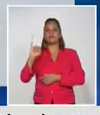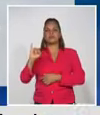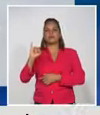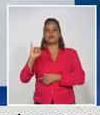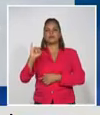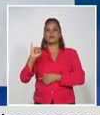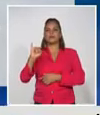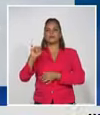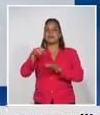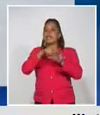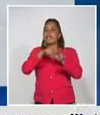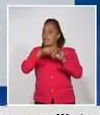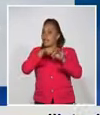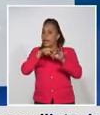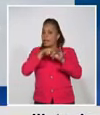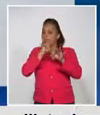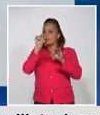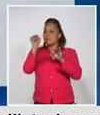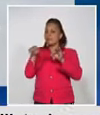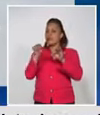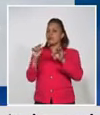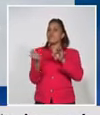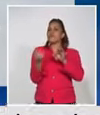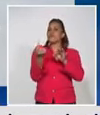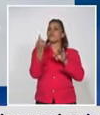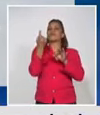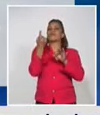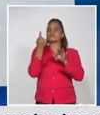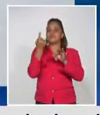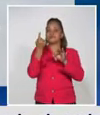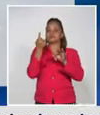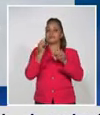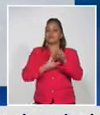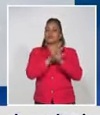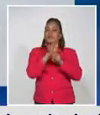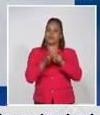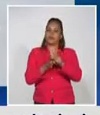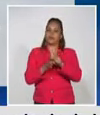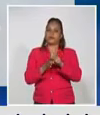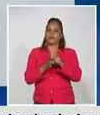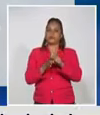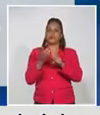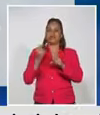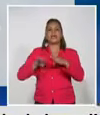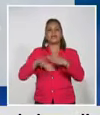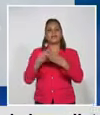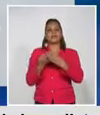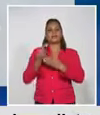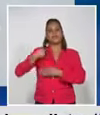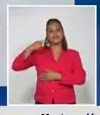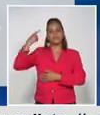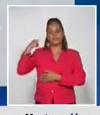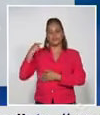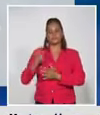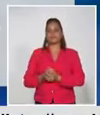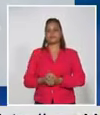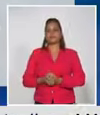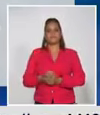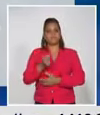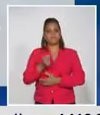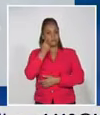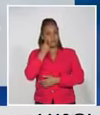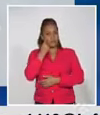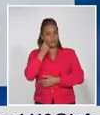Juventud diagnostica un caso de COVID-19 en el día de ayer. Fíjense, ahí se